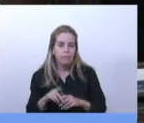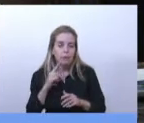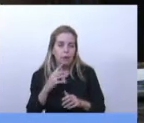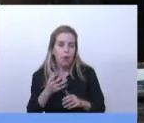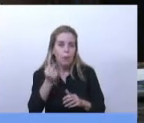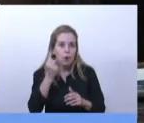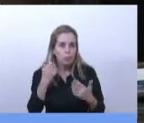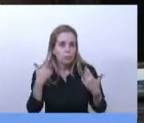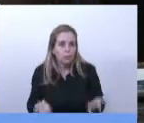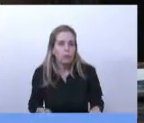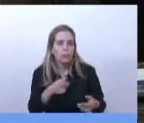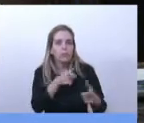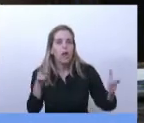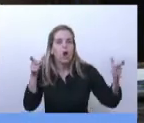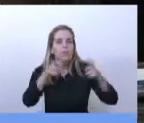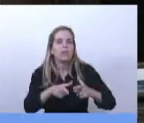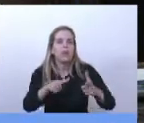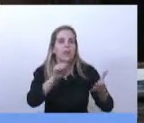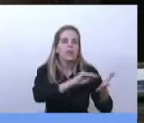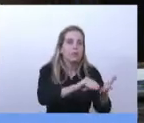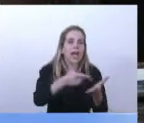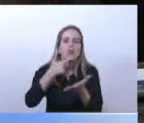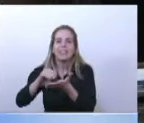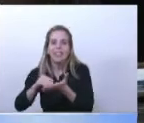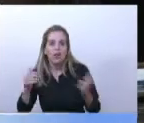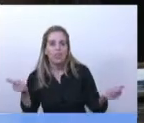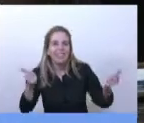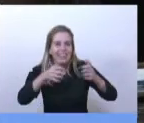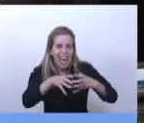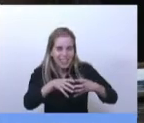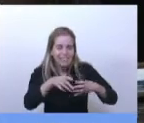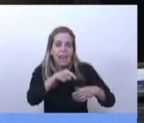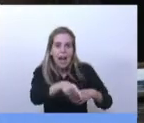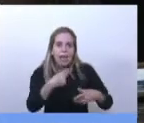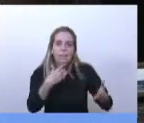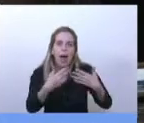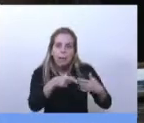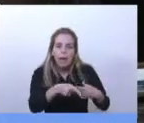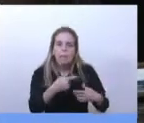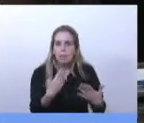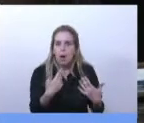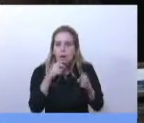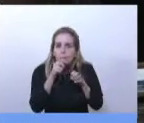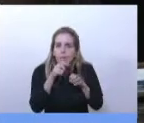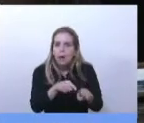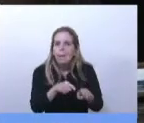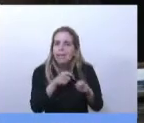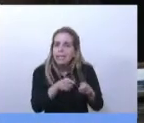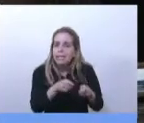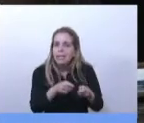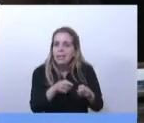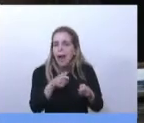desde esa comisión bicameral para al menos tratar de influir y de hacer que este